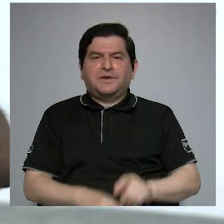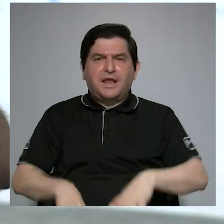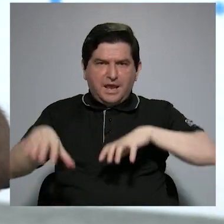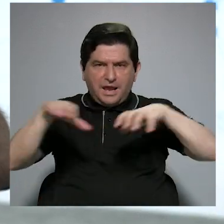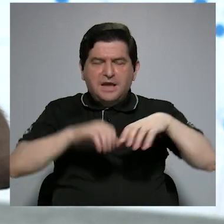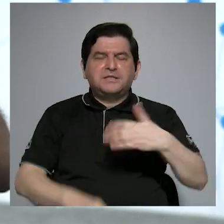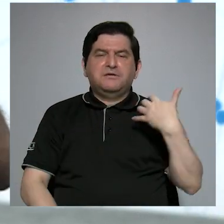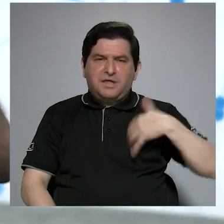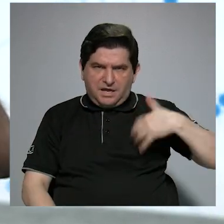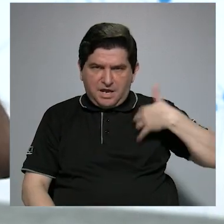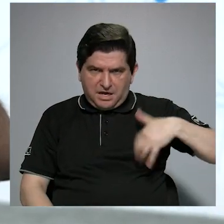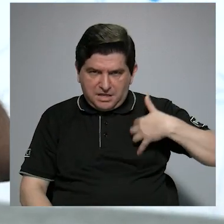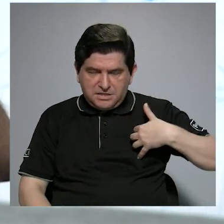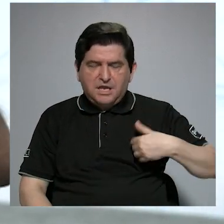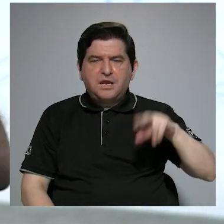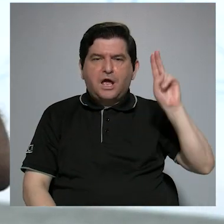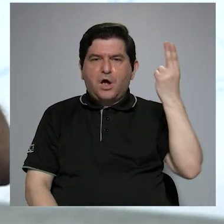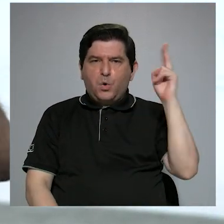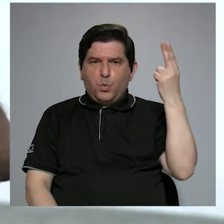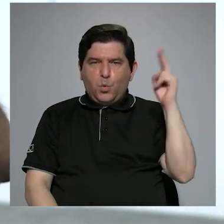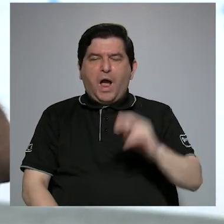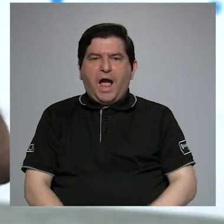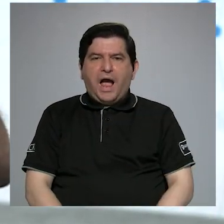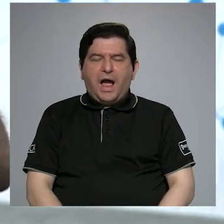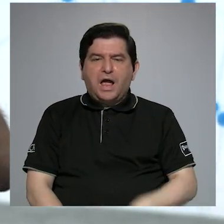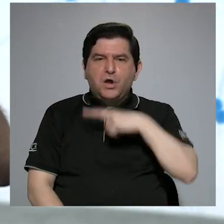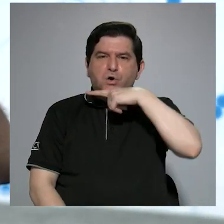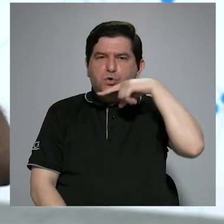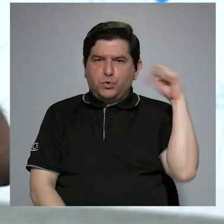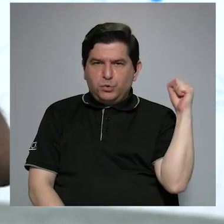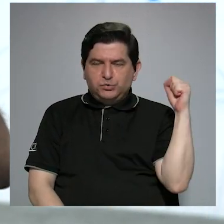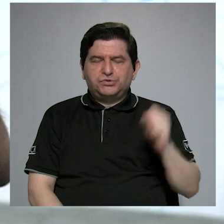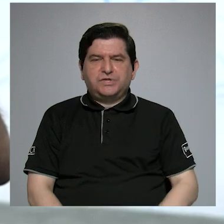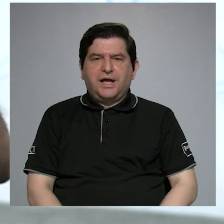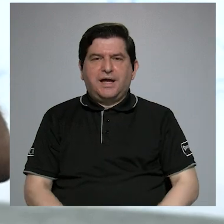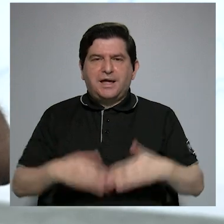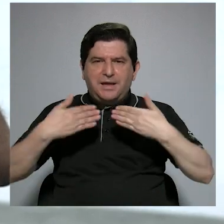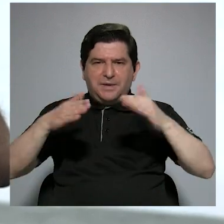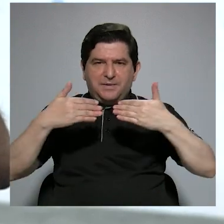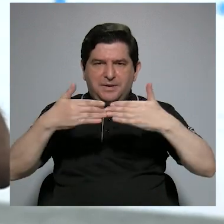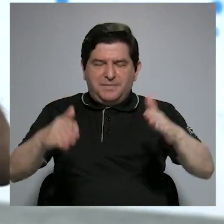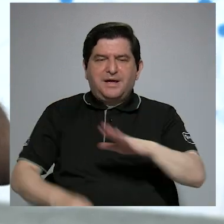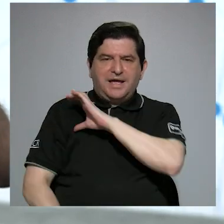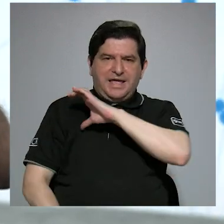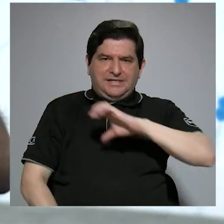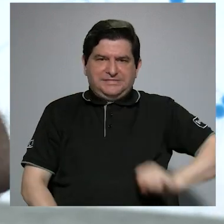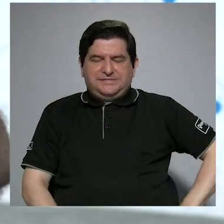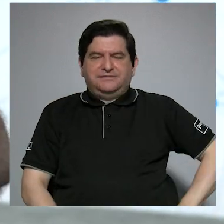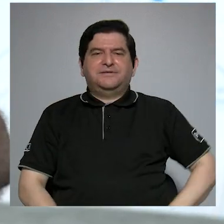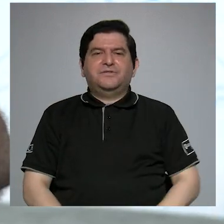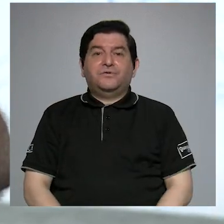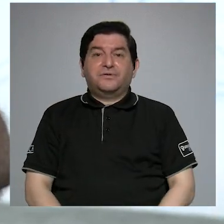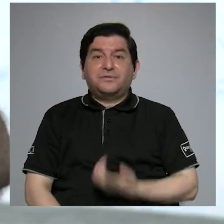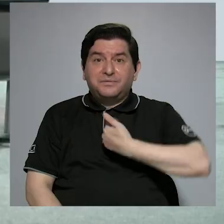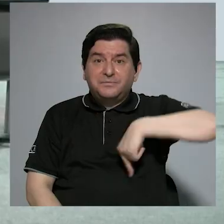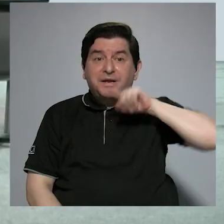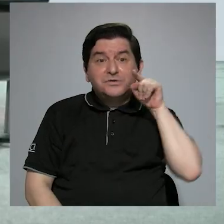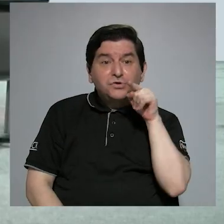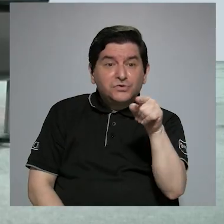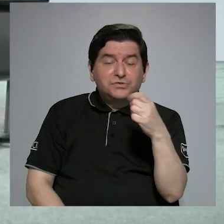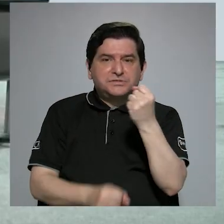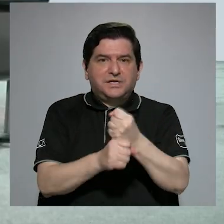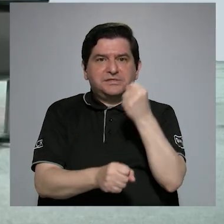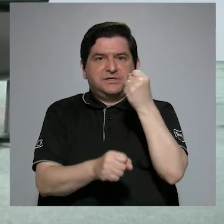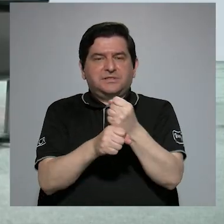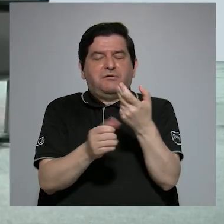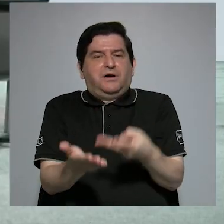participar en eventos en Argentina, en Uruguay, en Rusia, en Panamá, en El Salvador, y para nosotros